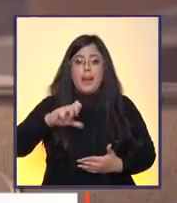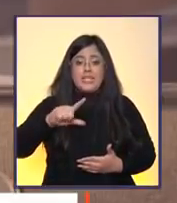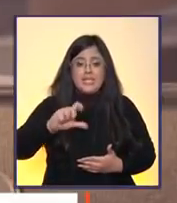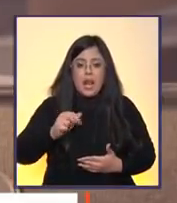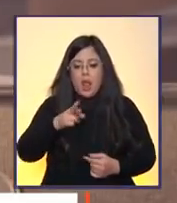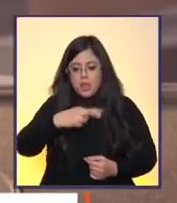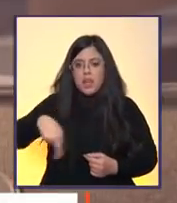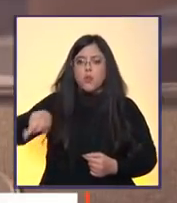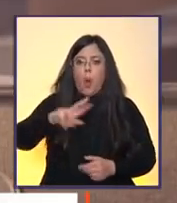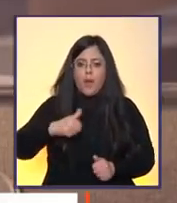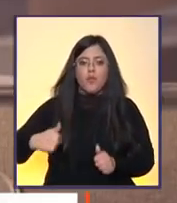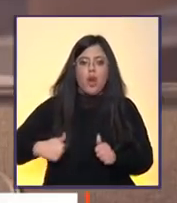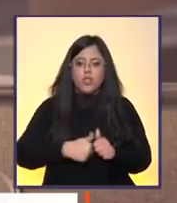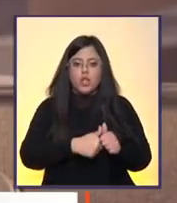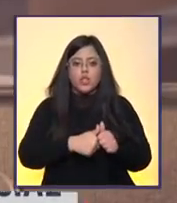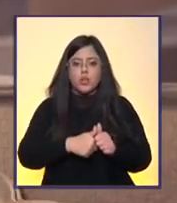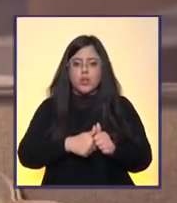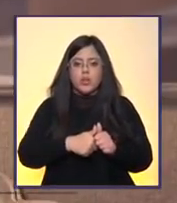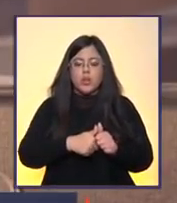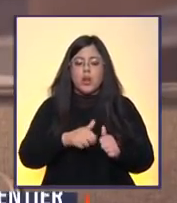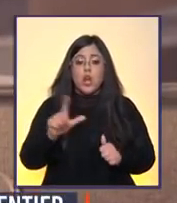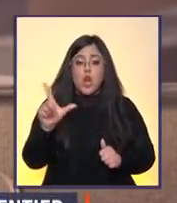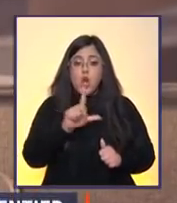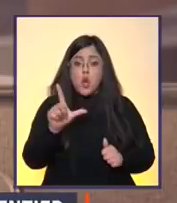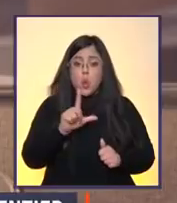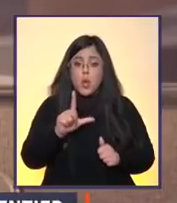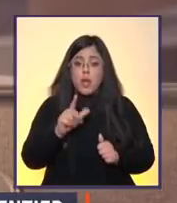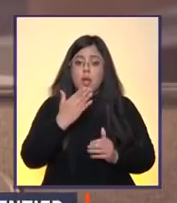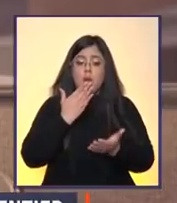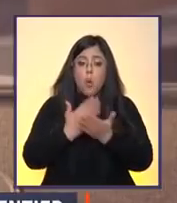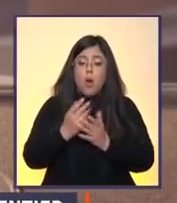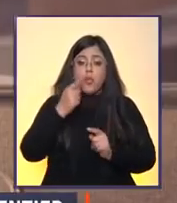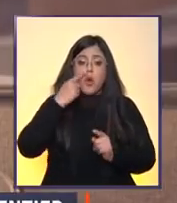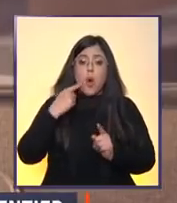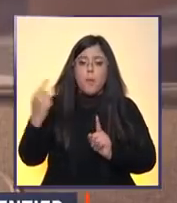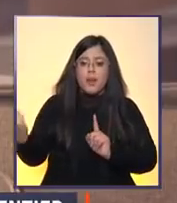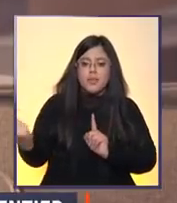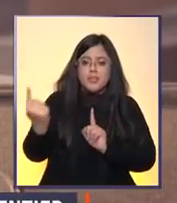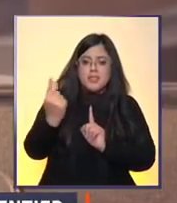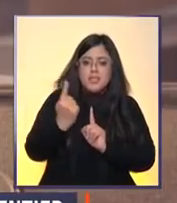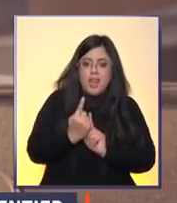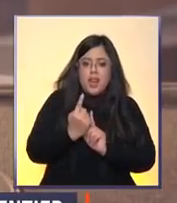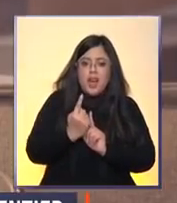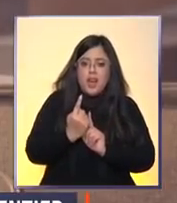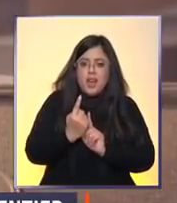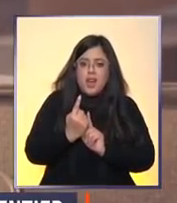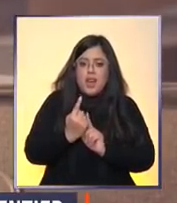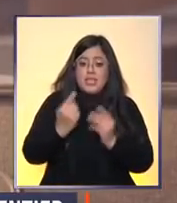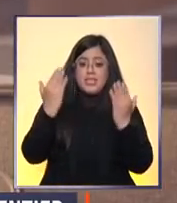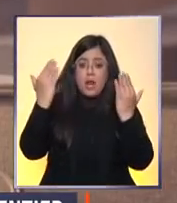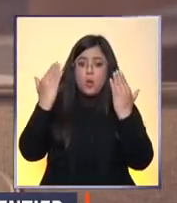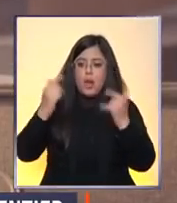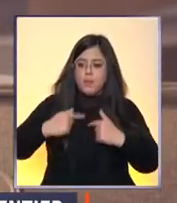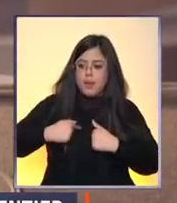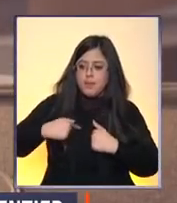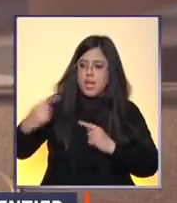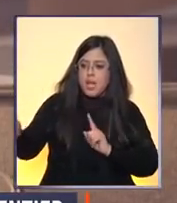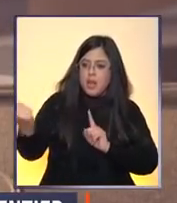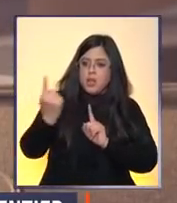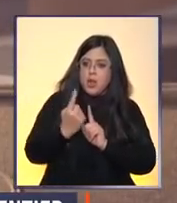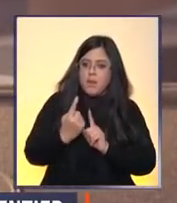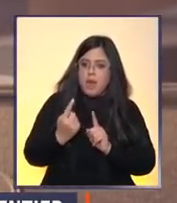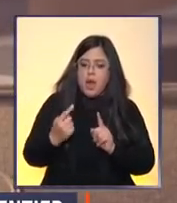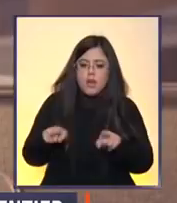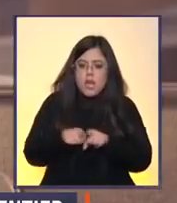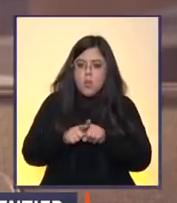día lunes, cuando él llega a saludarme en la mañana, hace lo mismo. Entonces ahí yo me di cuenta que no era algo normal